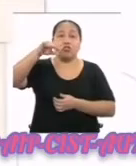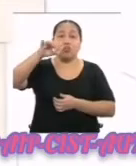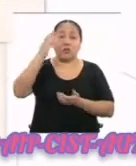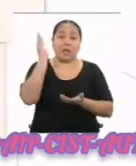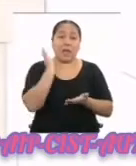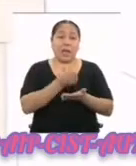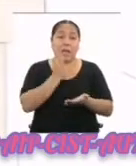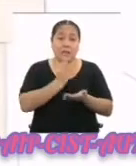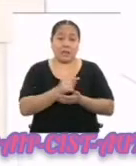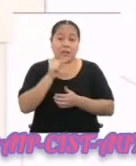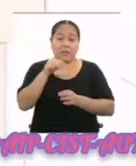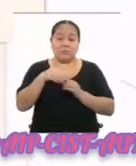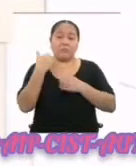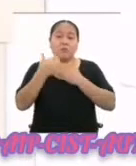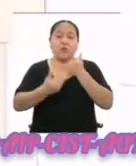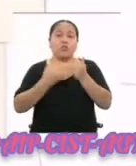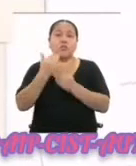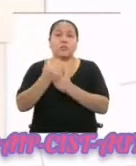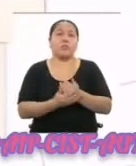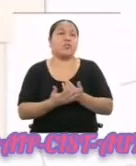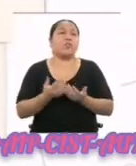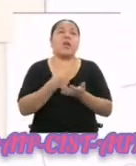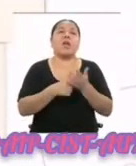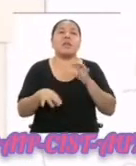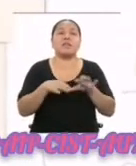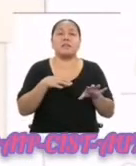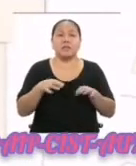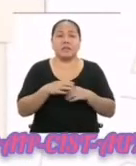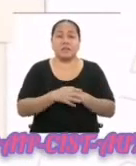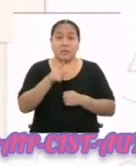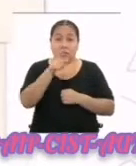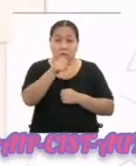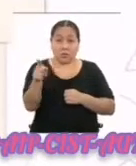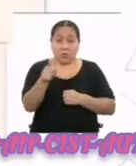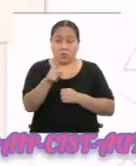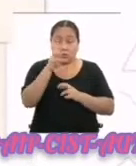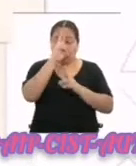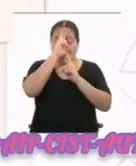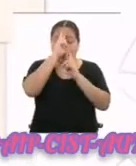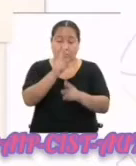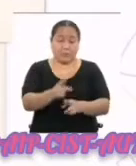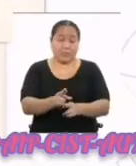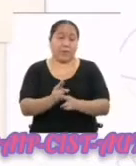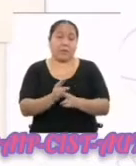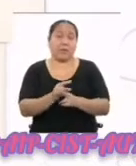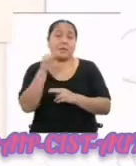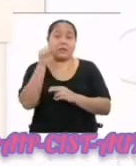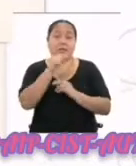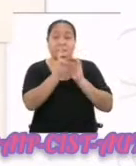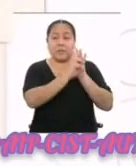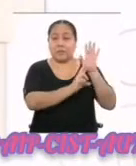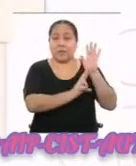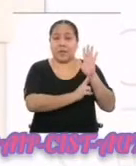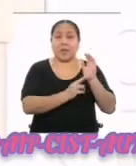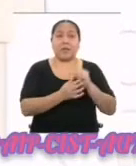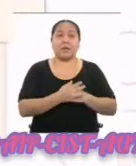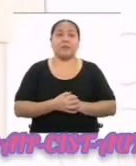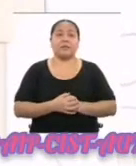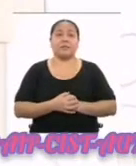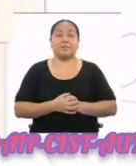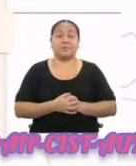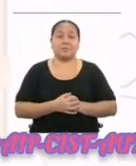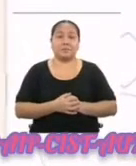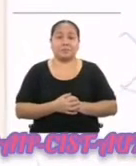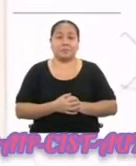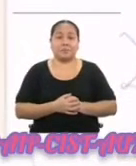los distintos procedimientos que se llevarían a cabo si es que alguien incumple una o más normas propuestas en